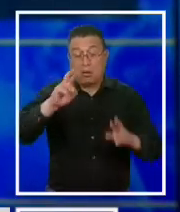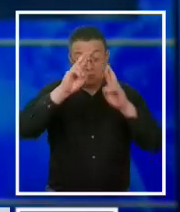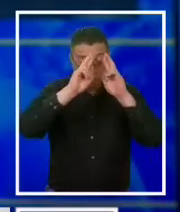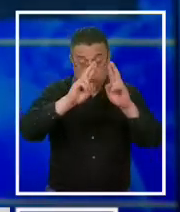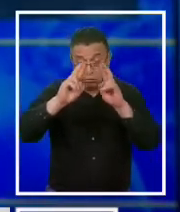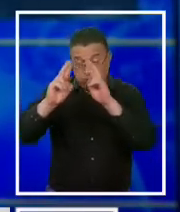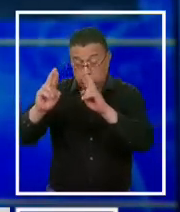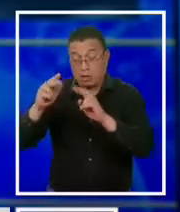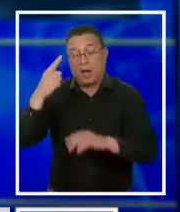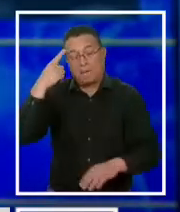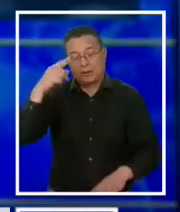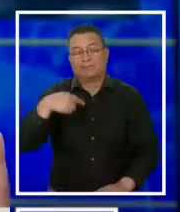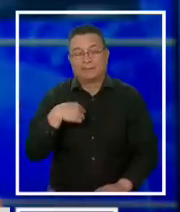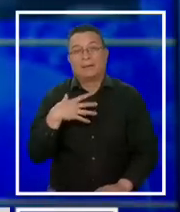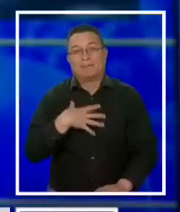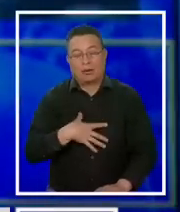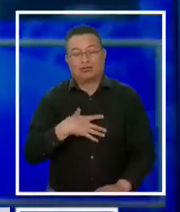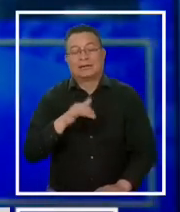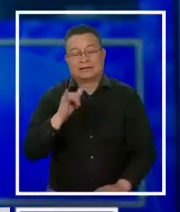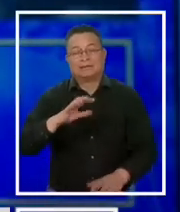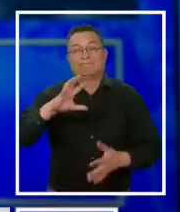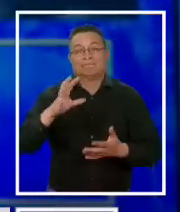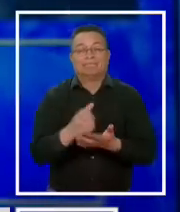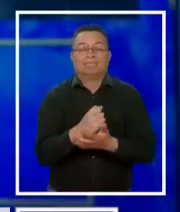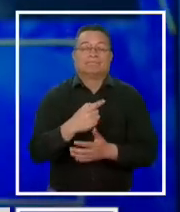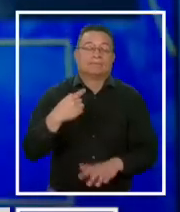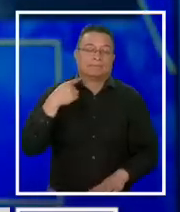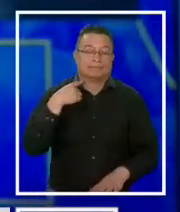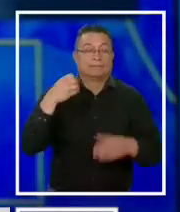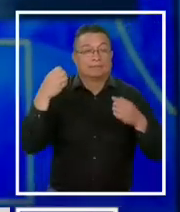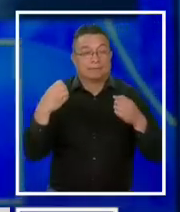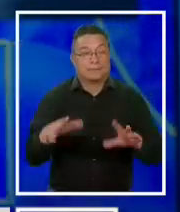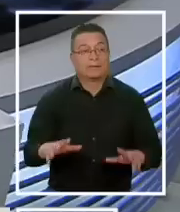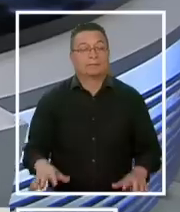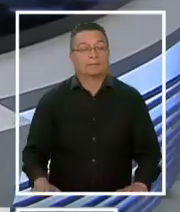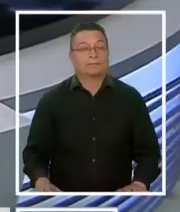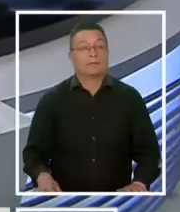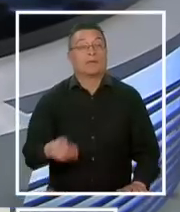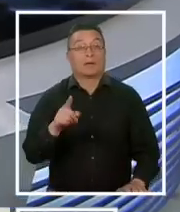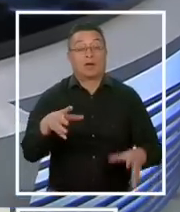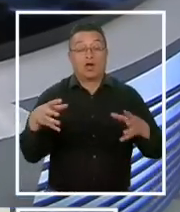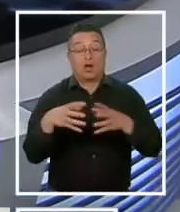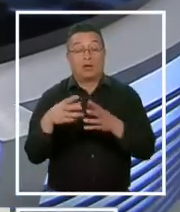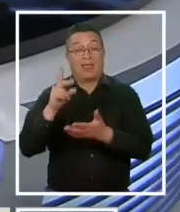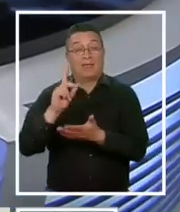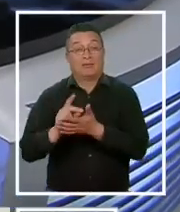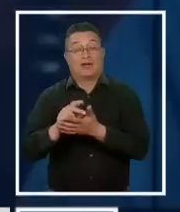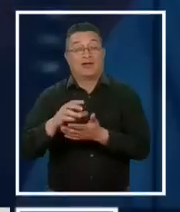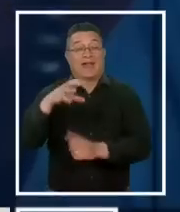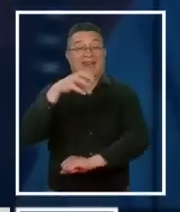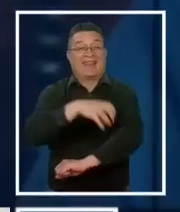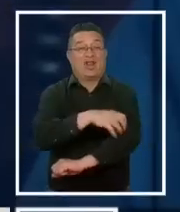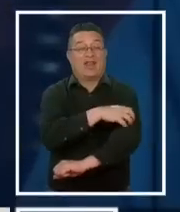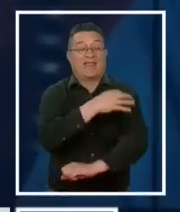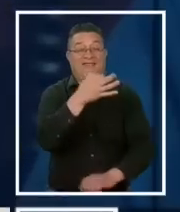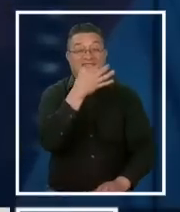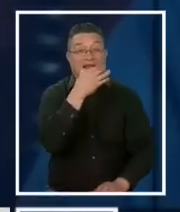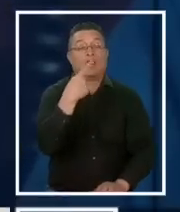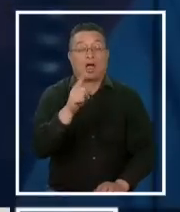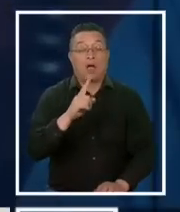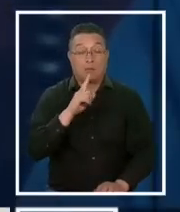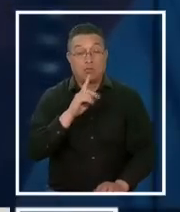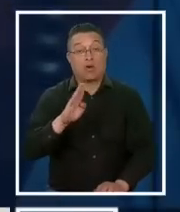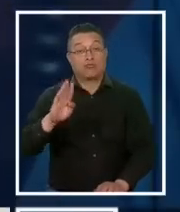Por cierto pero no hubiera gustado que hubiéramos este regionalista verde habían comprometido